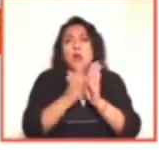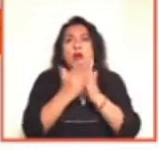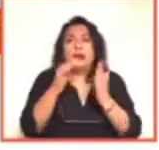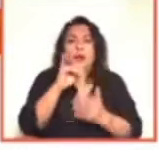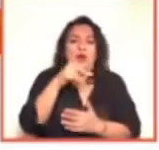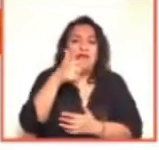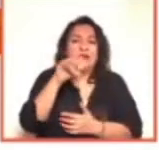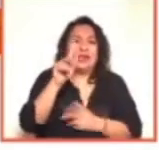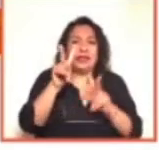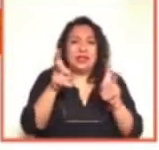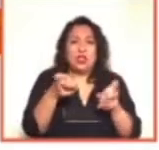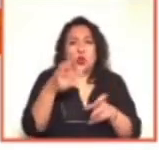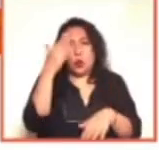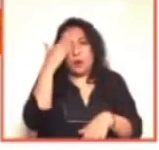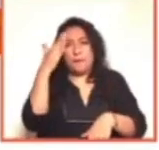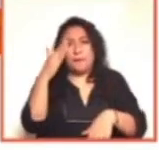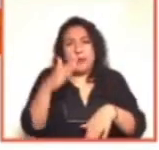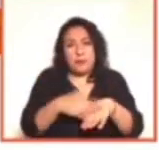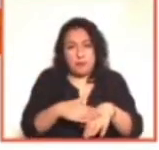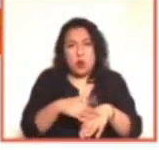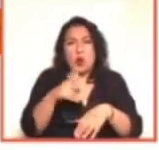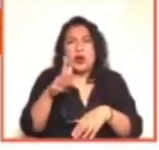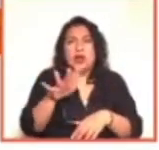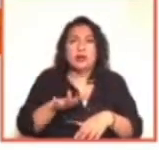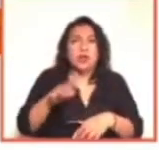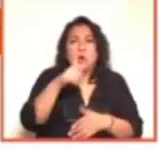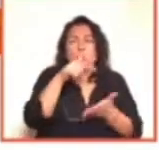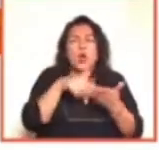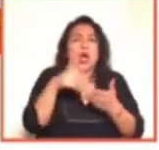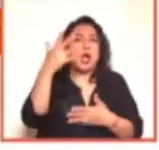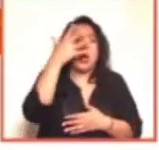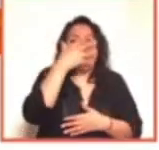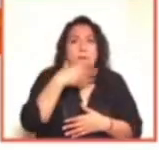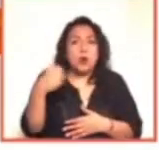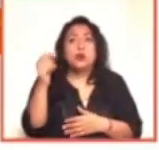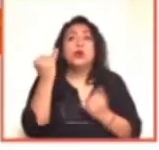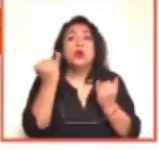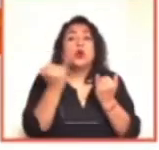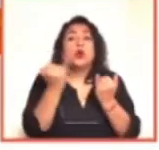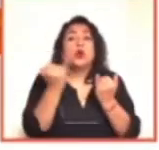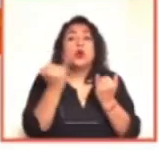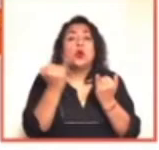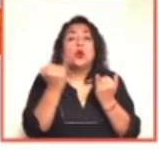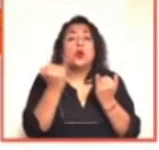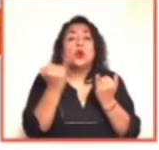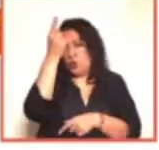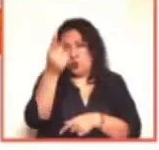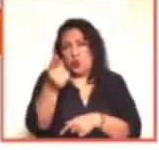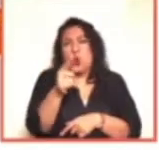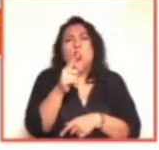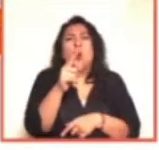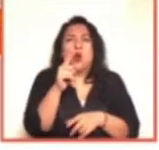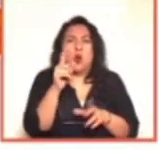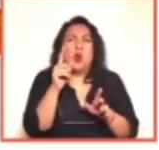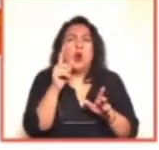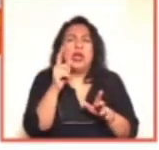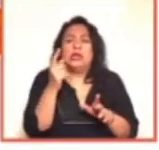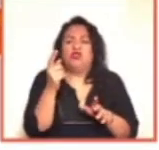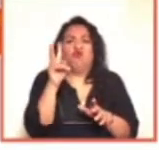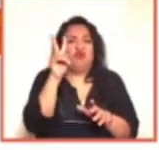por título Memorias tullidas del paraíso. Así también apostará por autores que se están formando una carrera muy